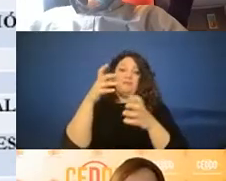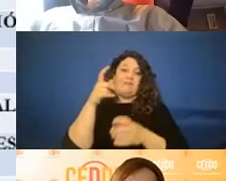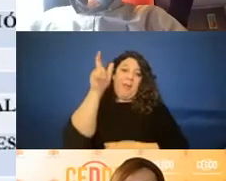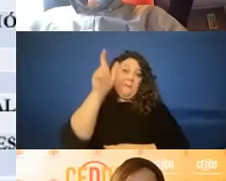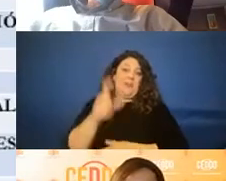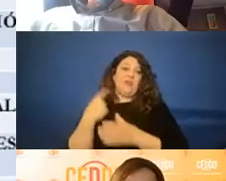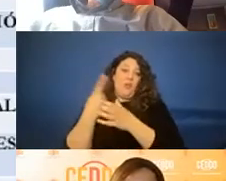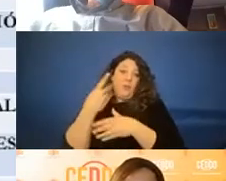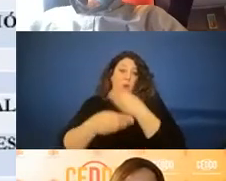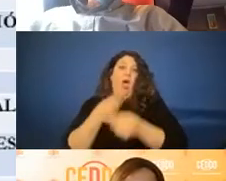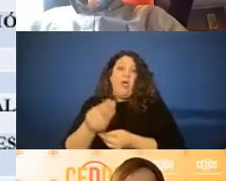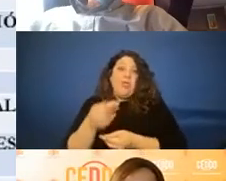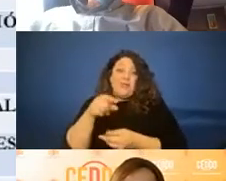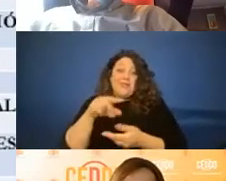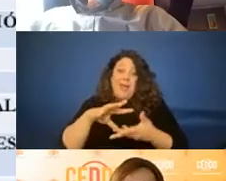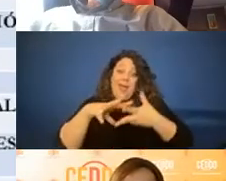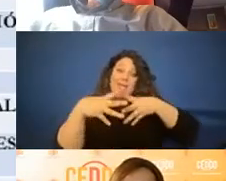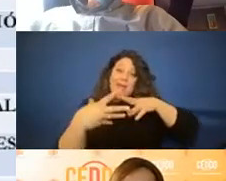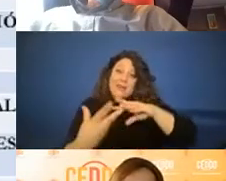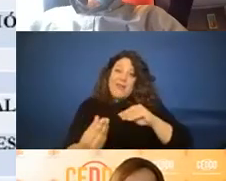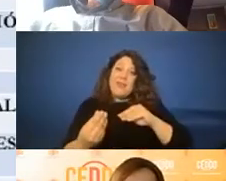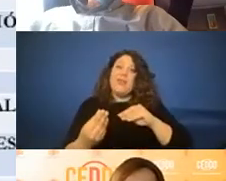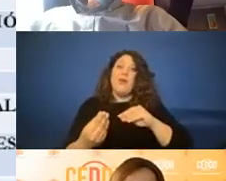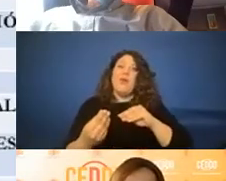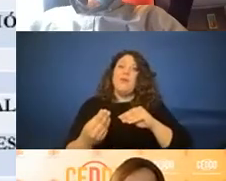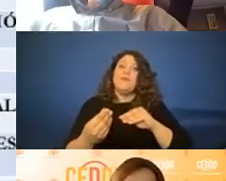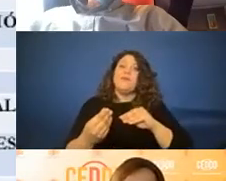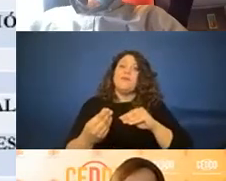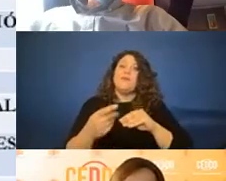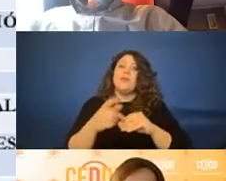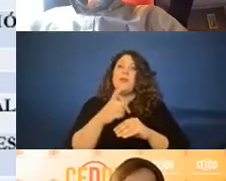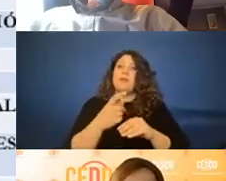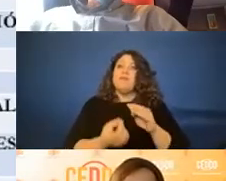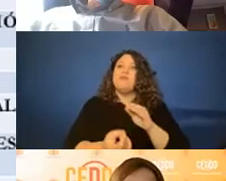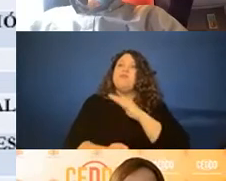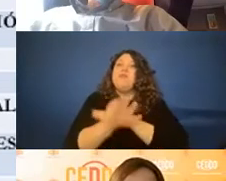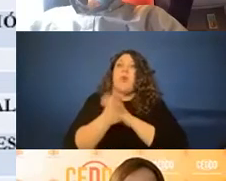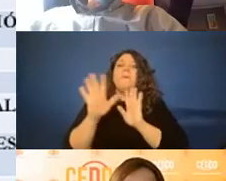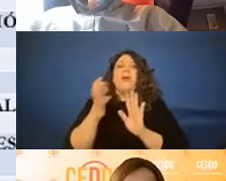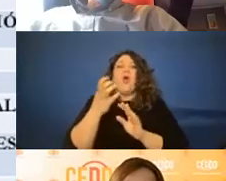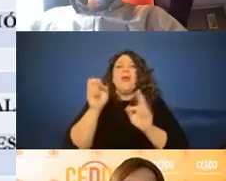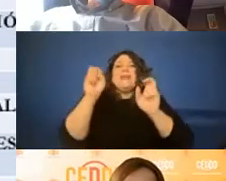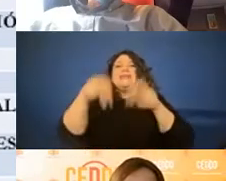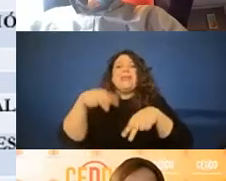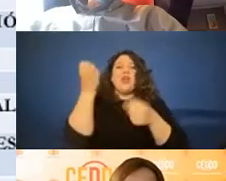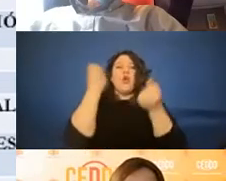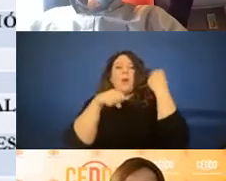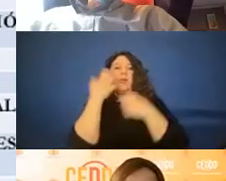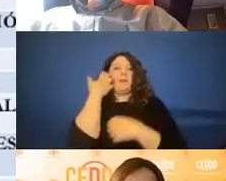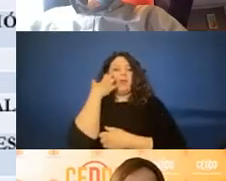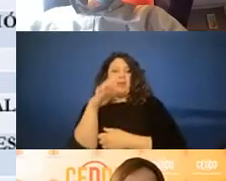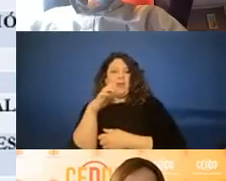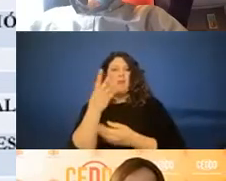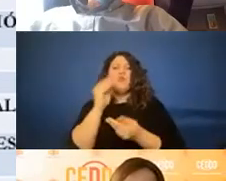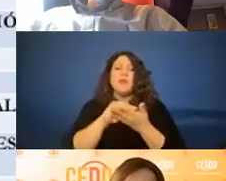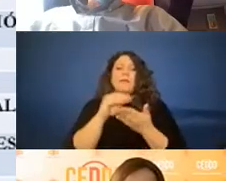espectro del autismo se produzca sin conductas extrañas, porque muchas veces las conductas son extrañas